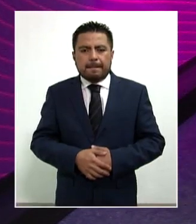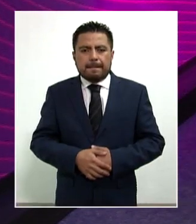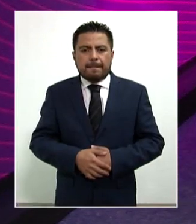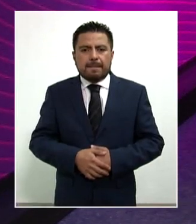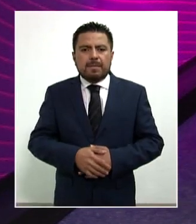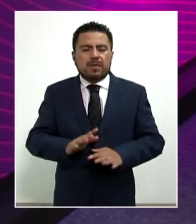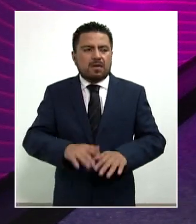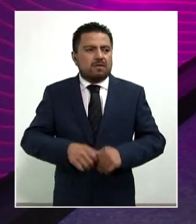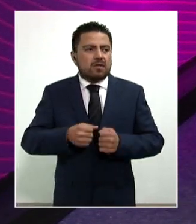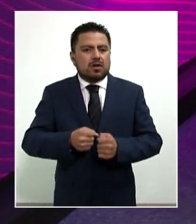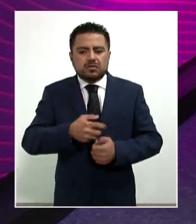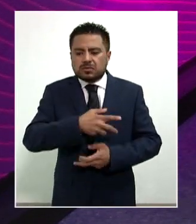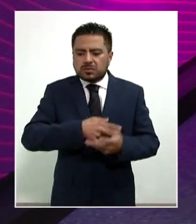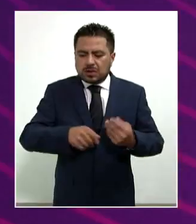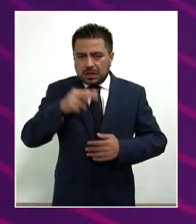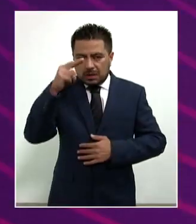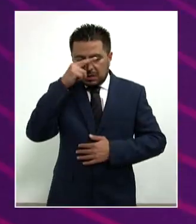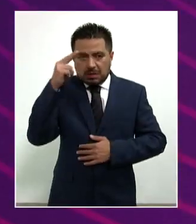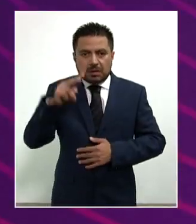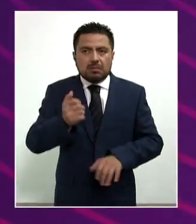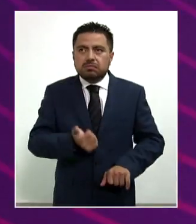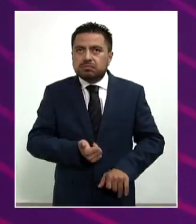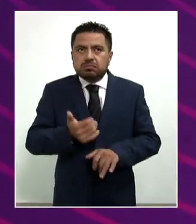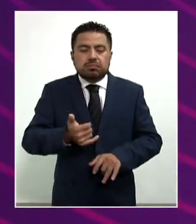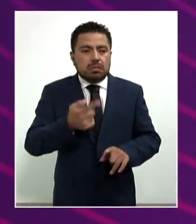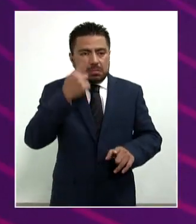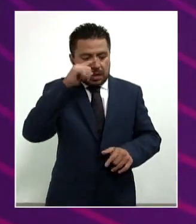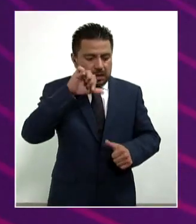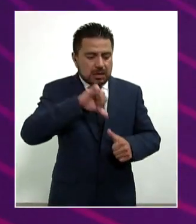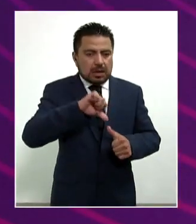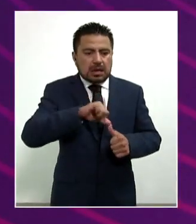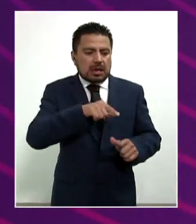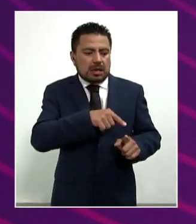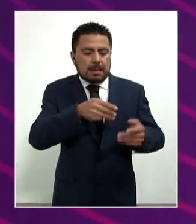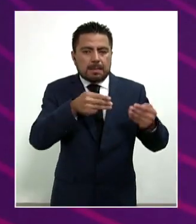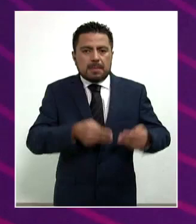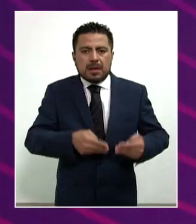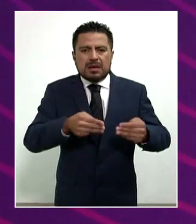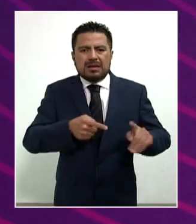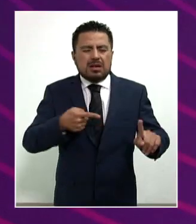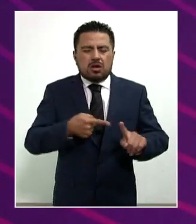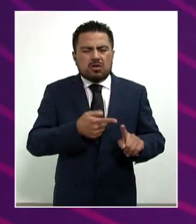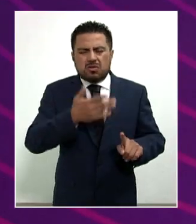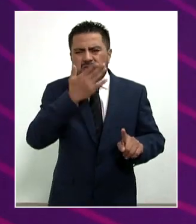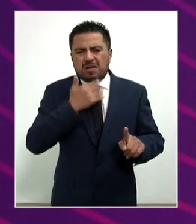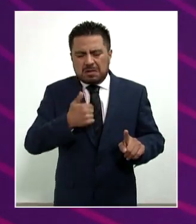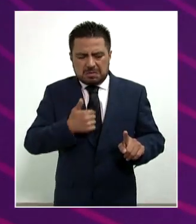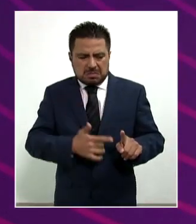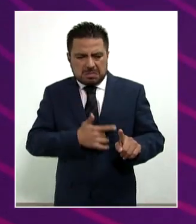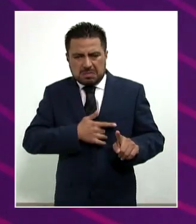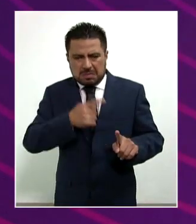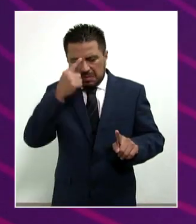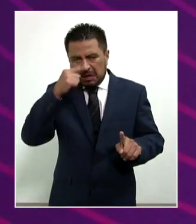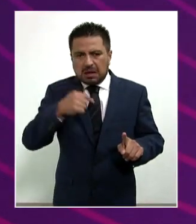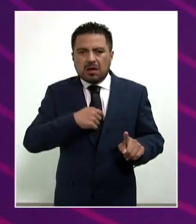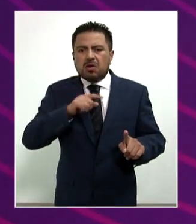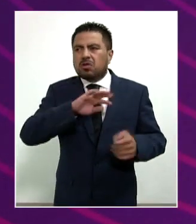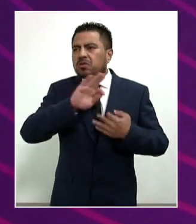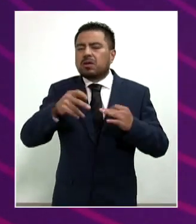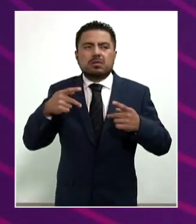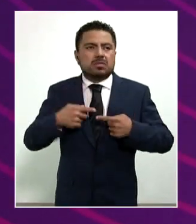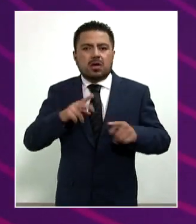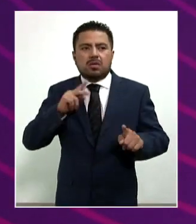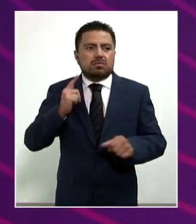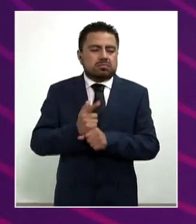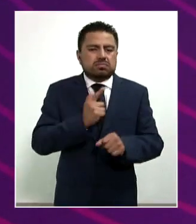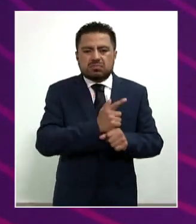la fortaleza de la economía mexicana es su exportación. Para nosotros Centroamérica es mercado. Ese no es el punto, me parece a mí. Claro, no todo el mundo lo ve,